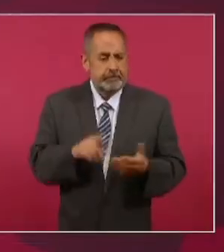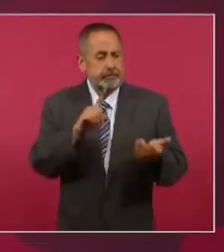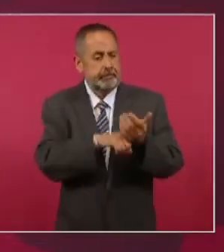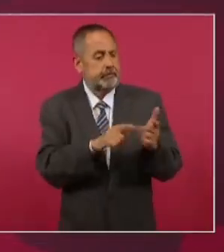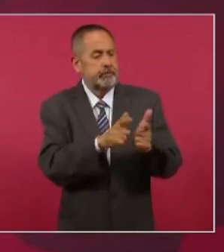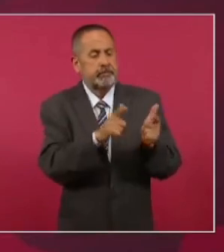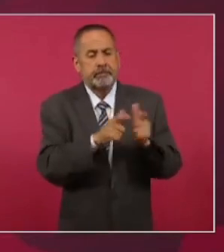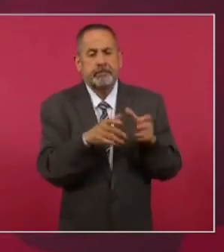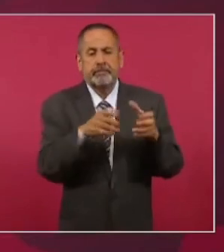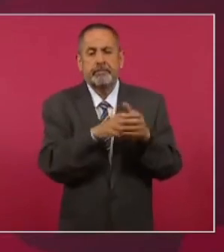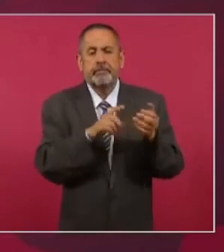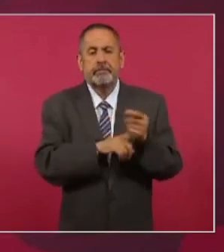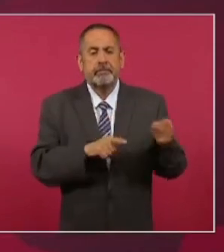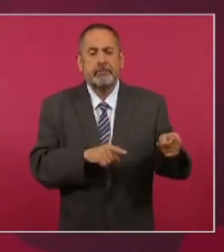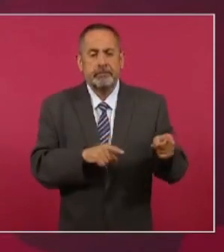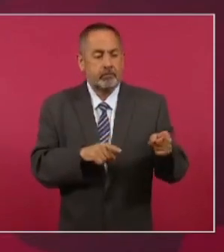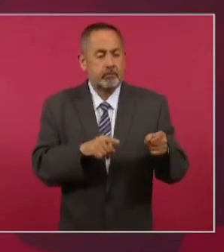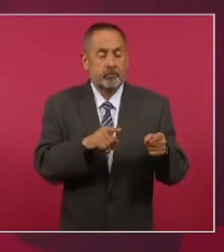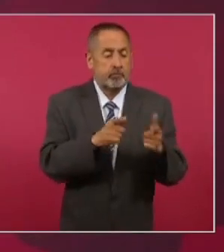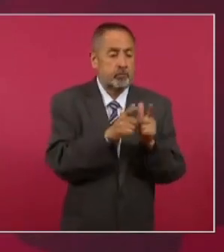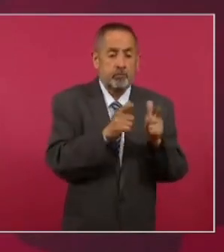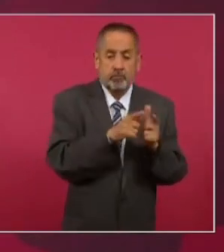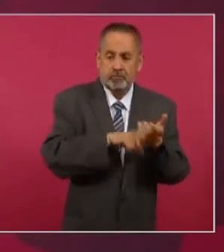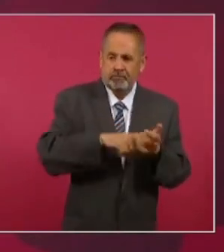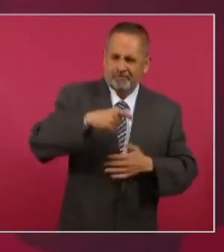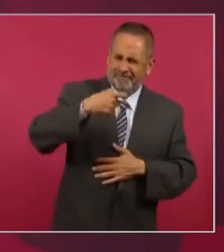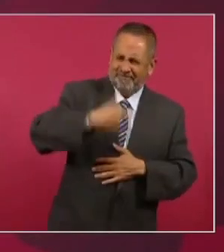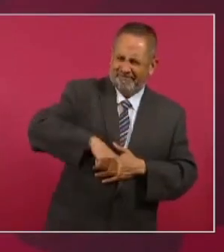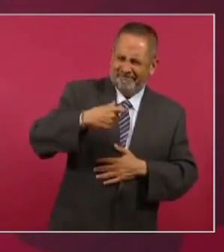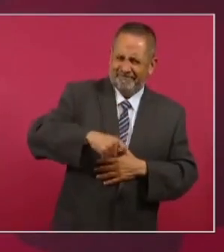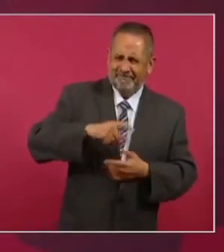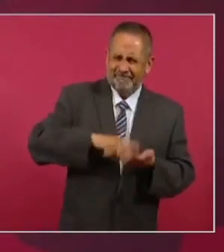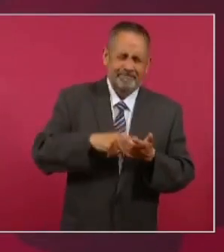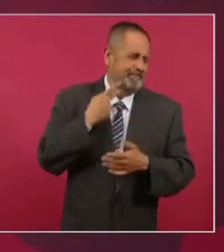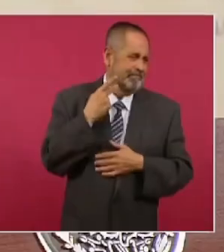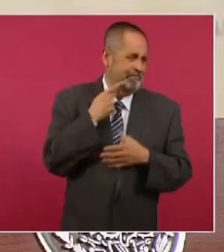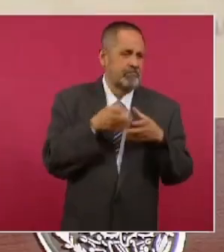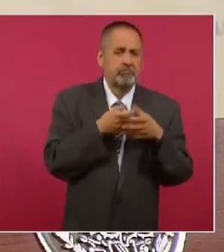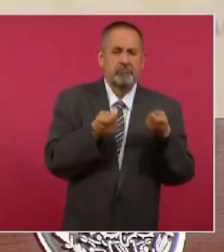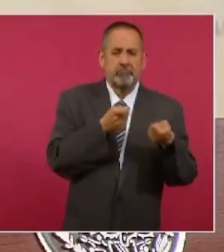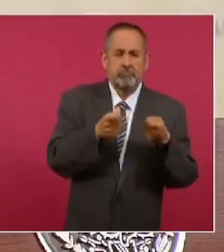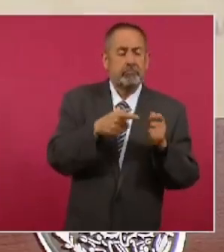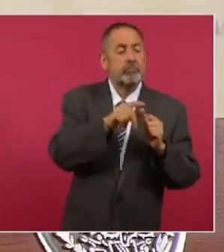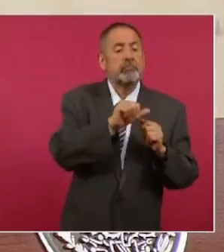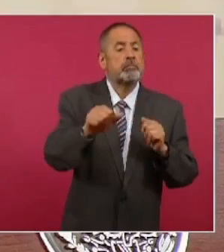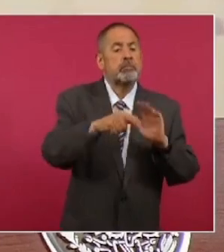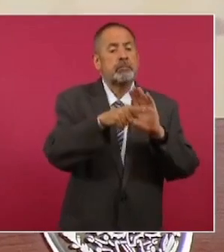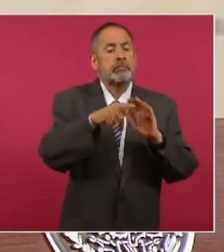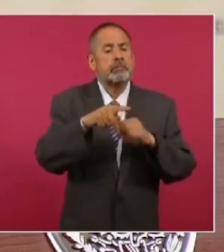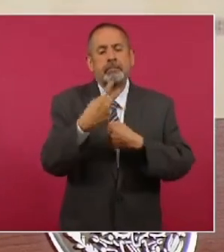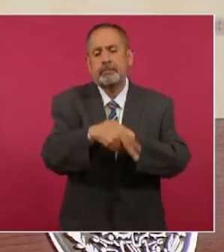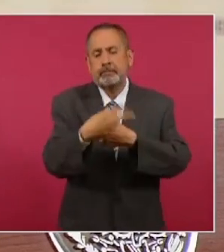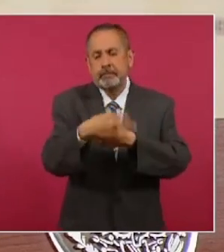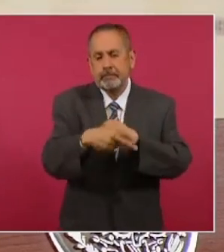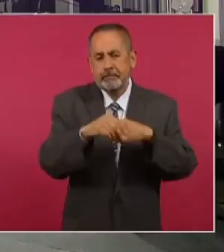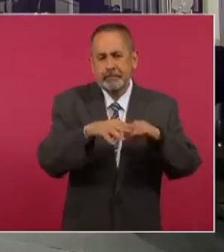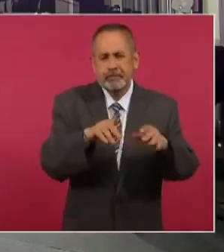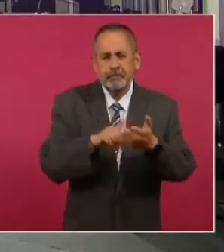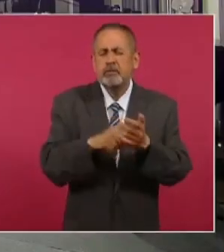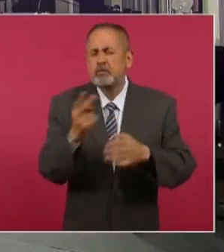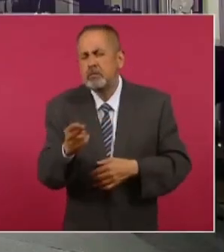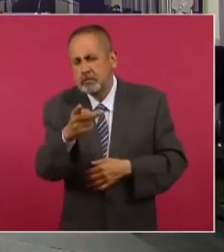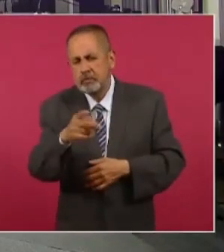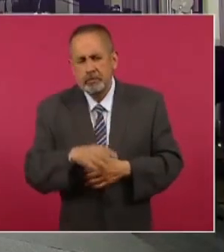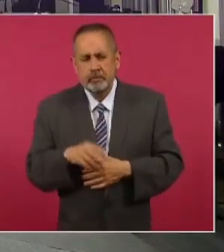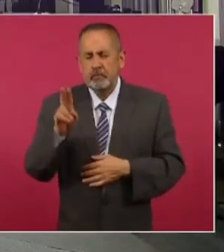de grupos económicos y políticos las televisoras ¿cuál es la de usted?